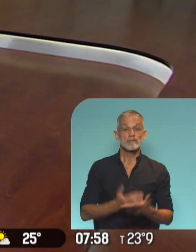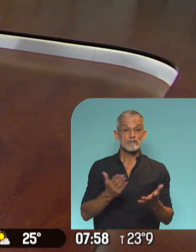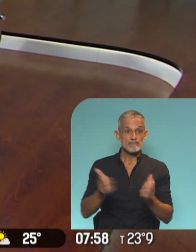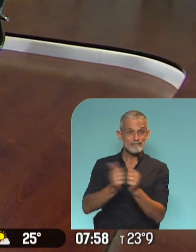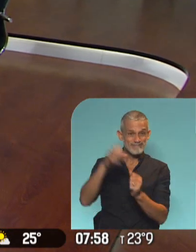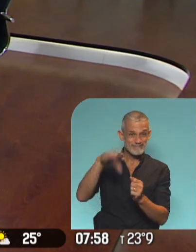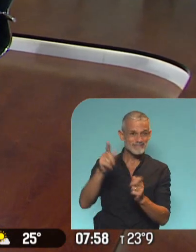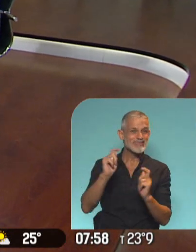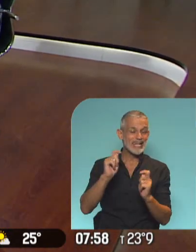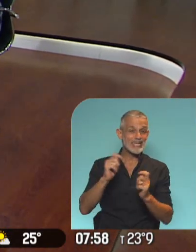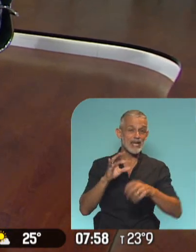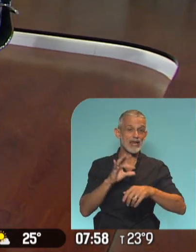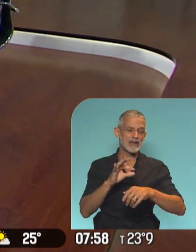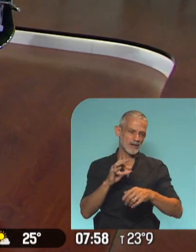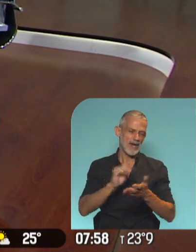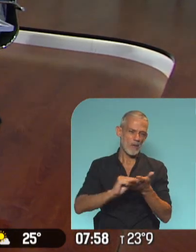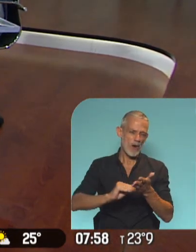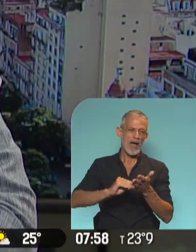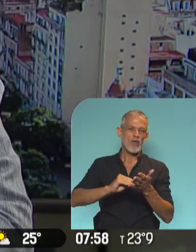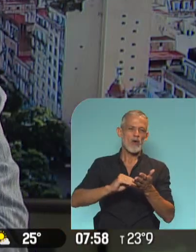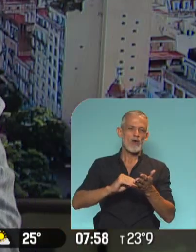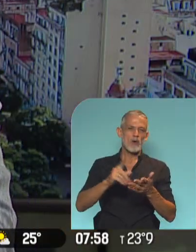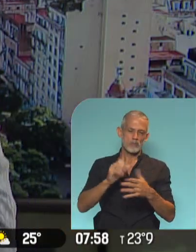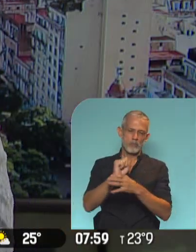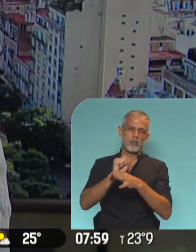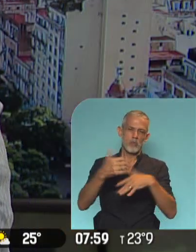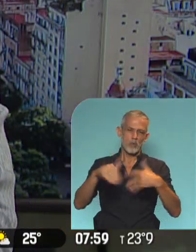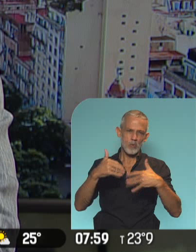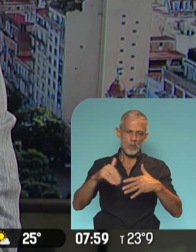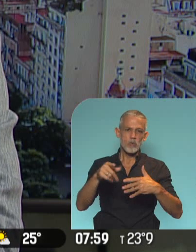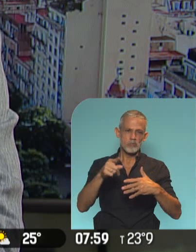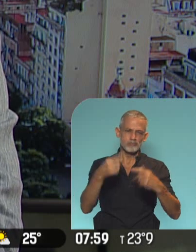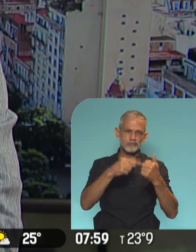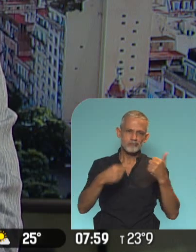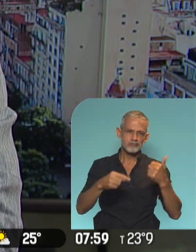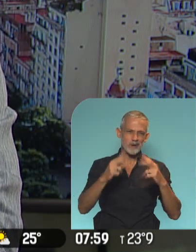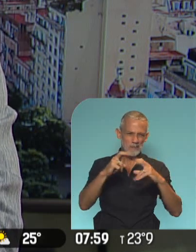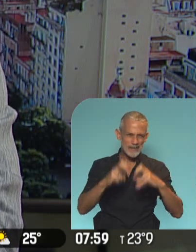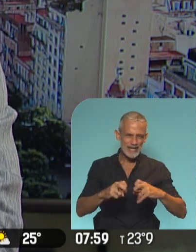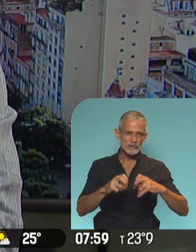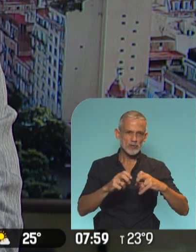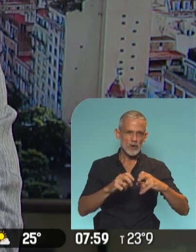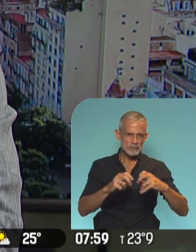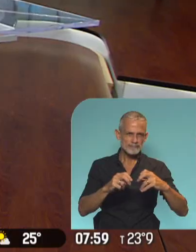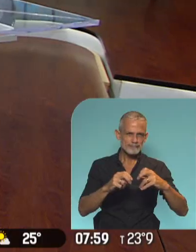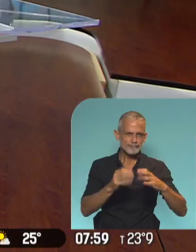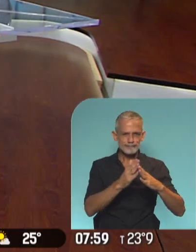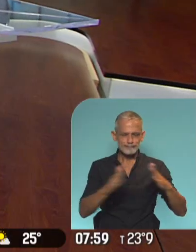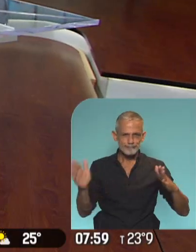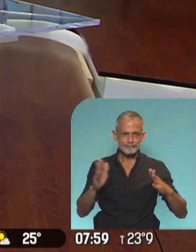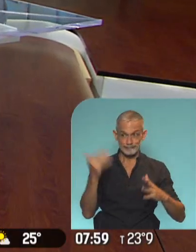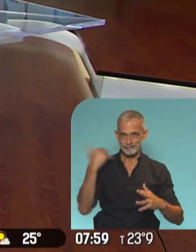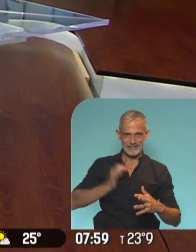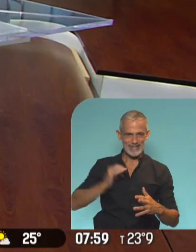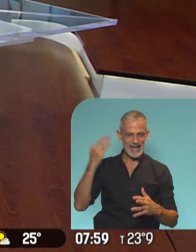Nos acompaña en la mañana de hoy el doctor Juan Manuel Ubeira, destacado abogado de varias causas que, bueno, han generado durante los últimos